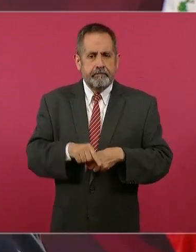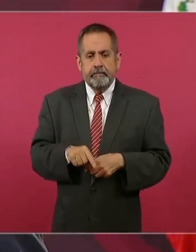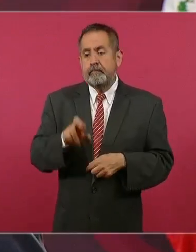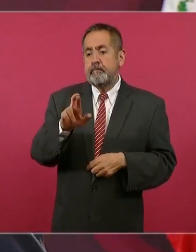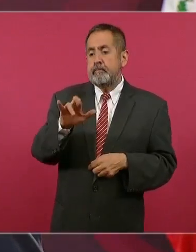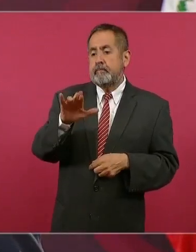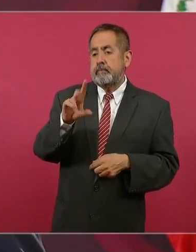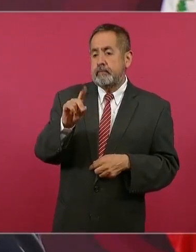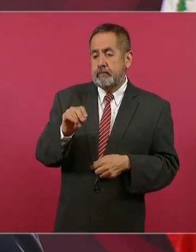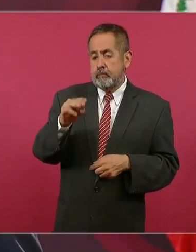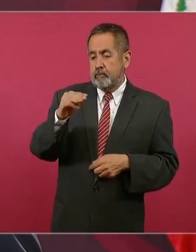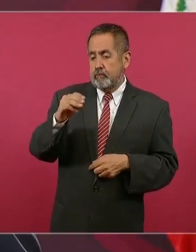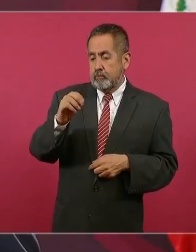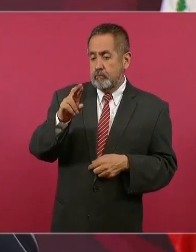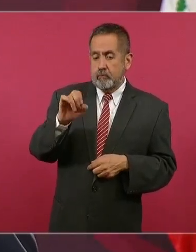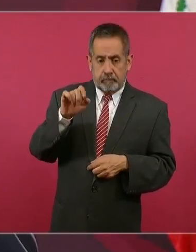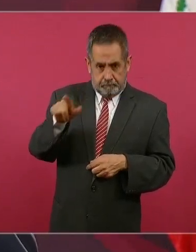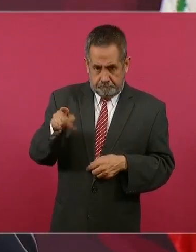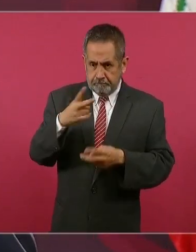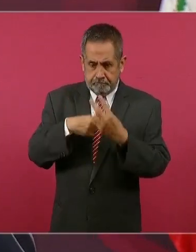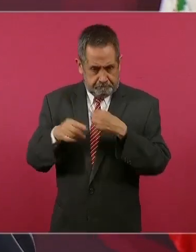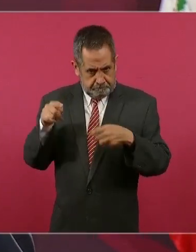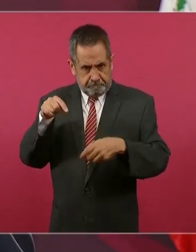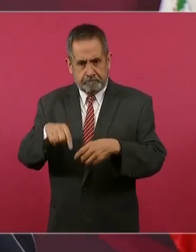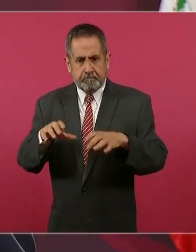Ricardo Monreal,